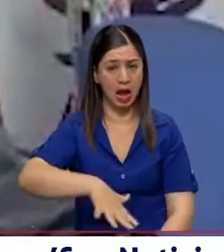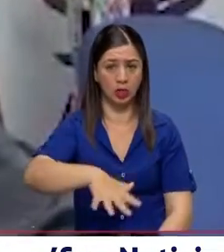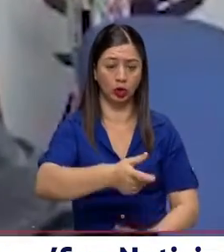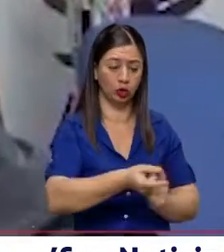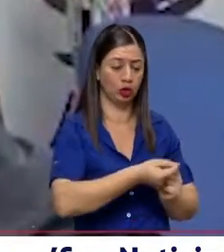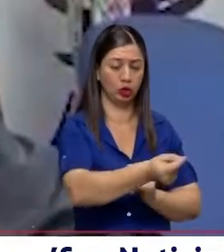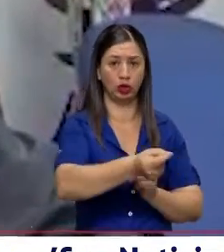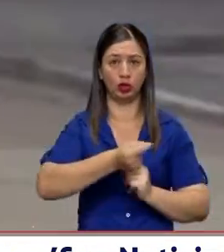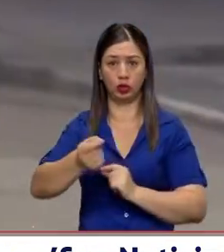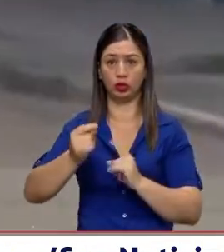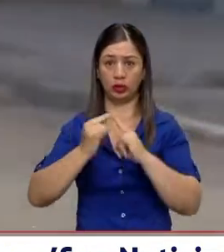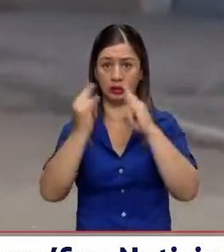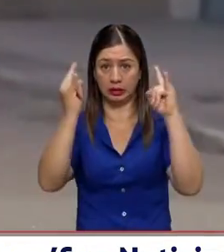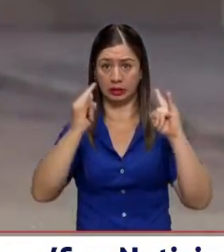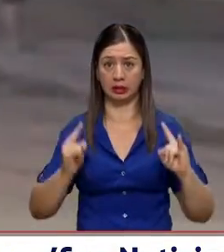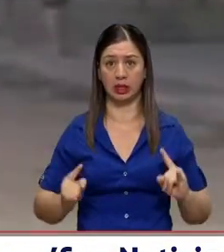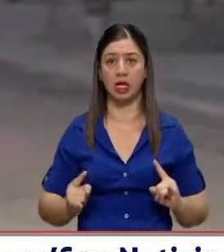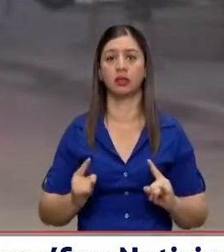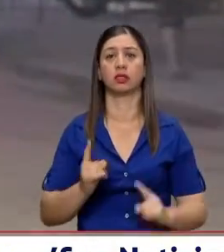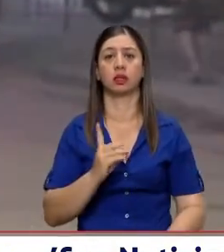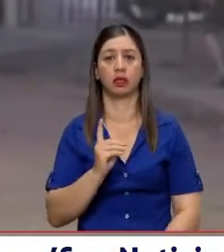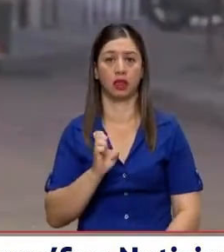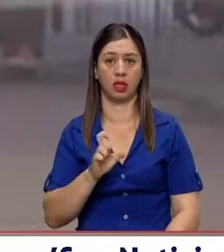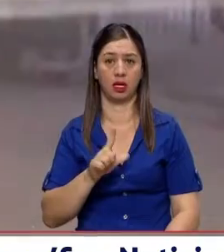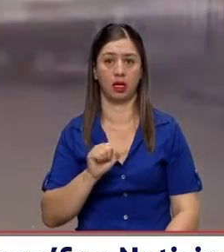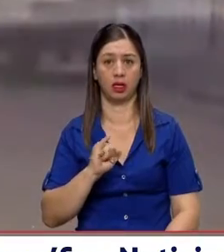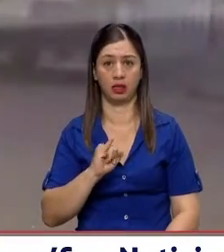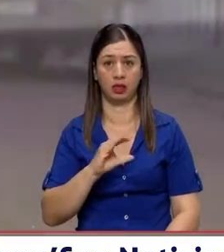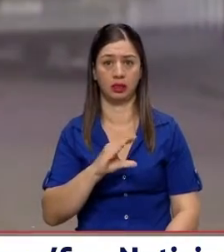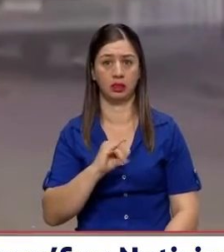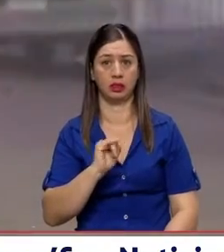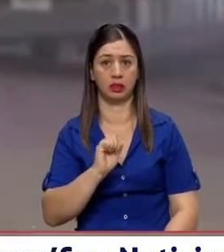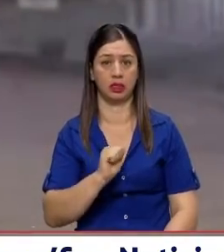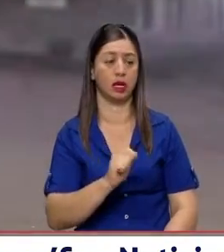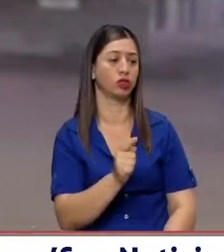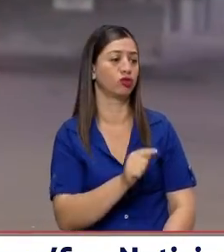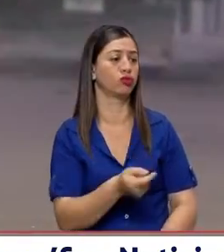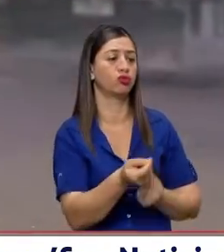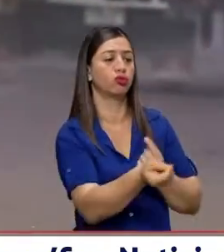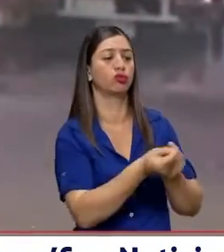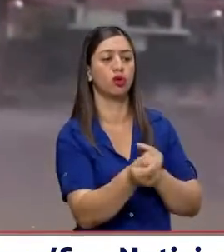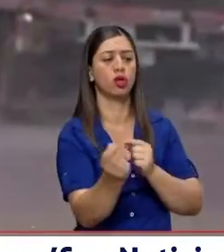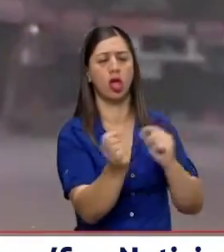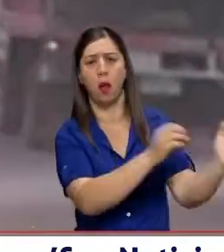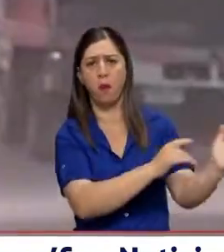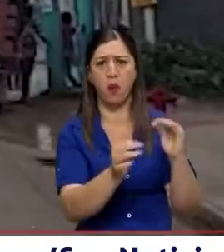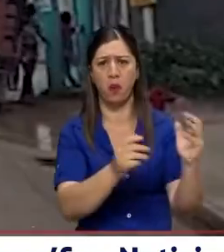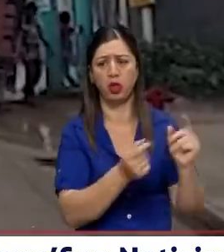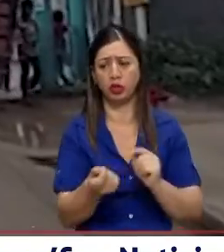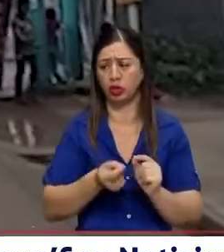periféricas del caserío de Las Delicias se daba estos enfrentamientos muy cerca de la población.